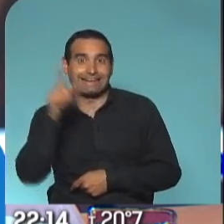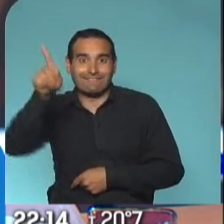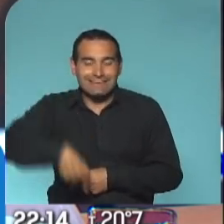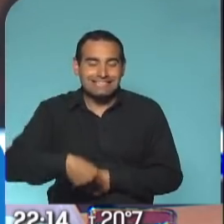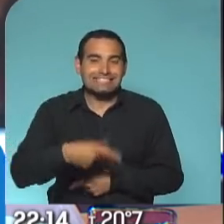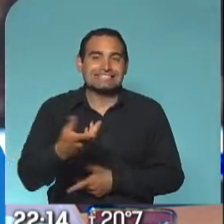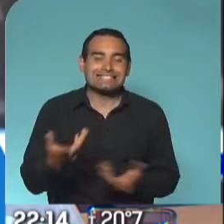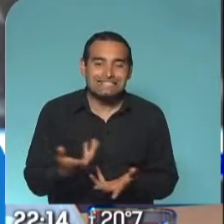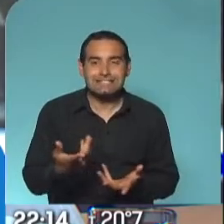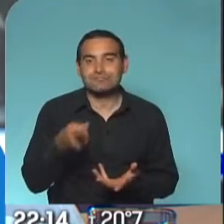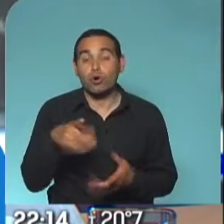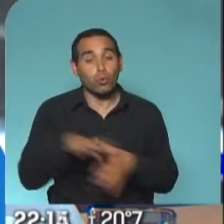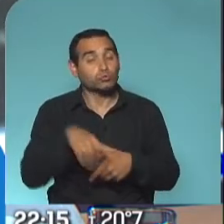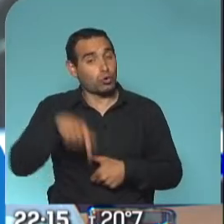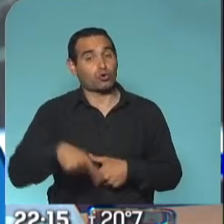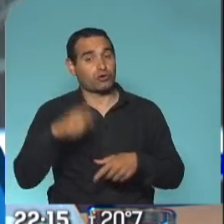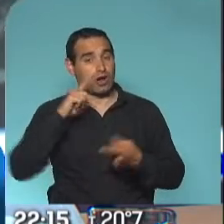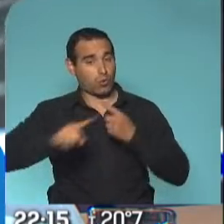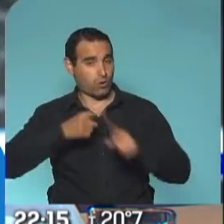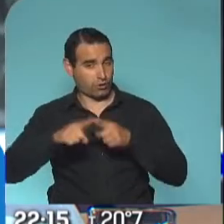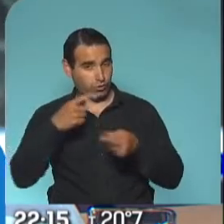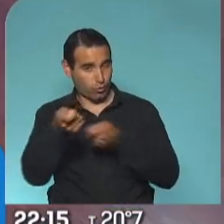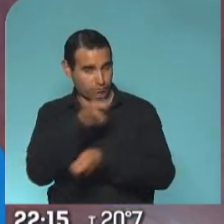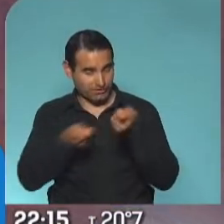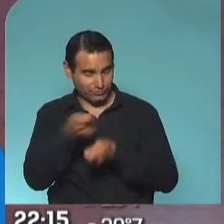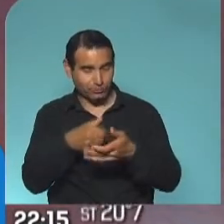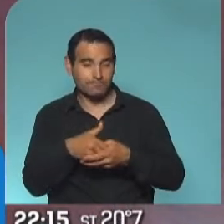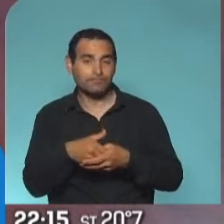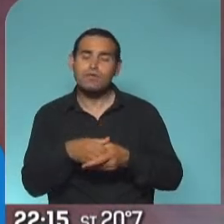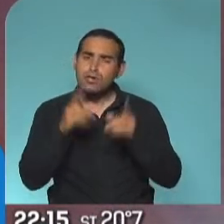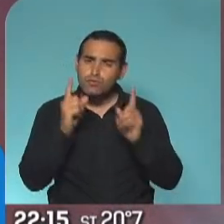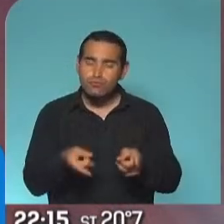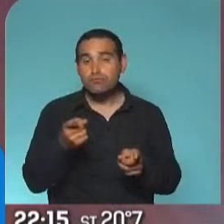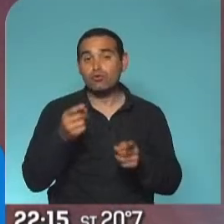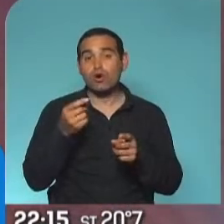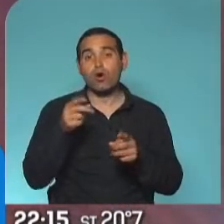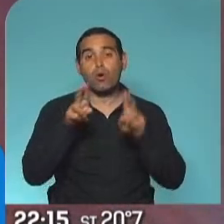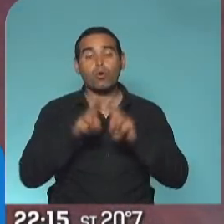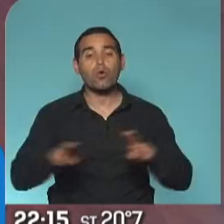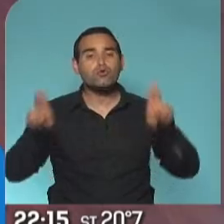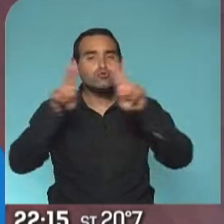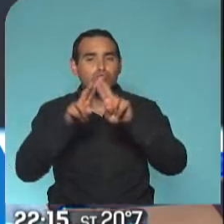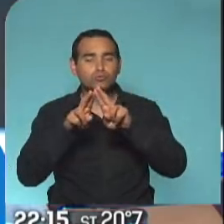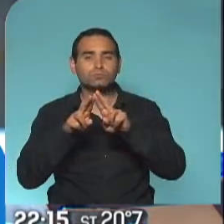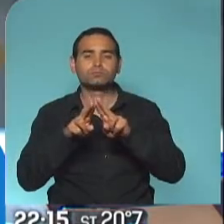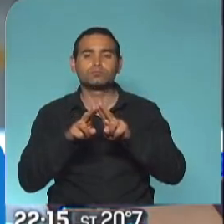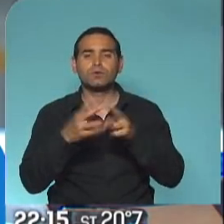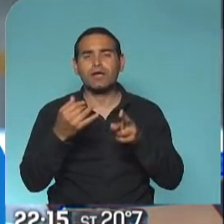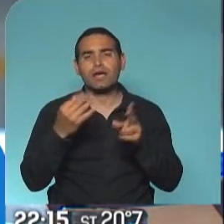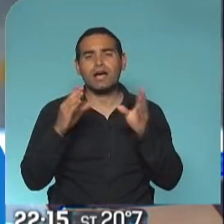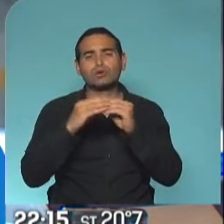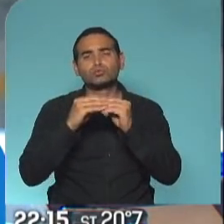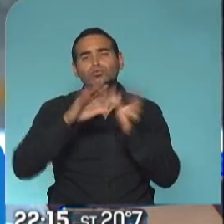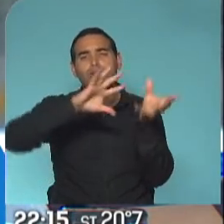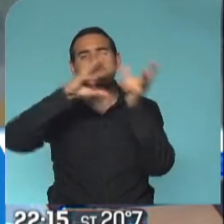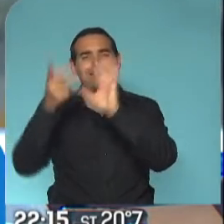que por cierto llegaron hoy a un acuerdo comercial, y también el de Naciones Unidas por cuestiones climáticas,